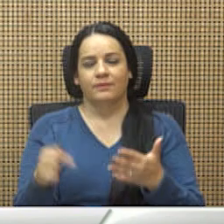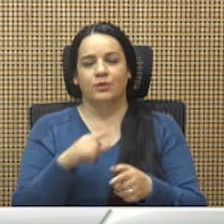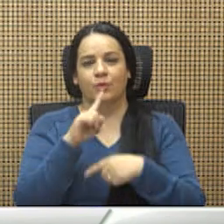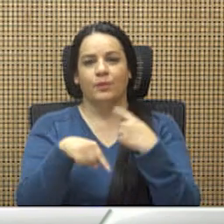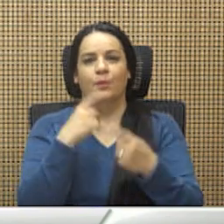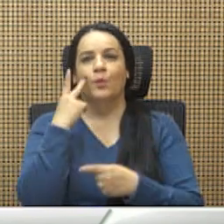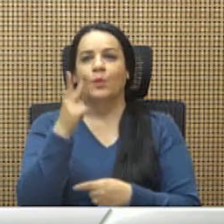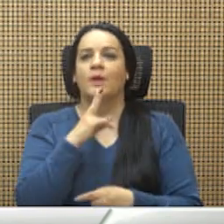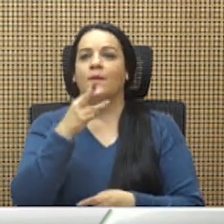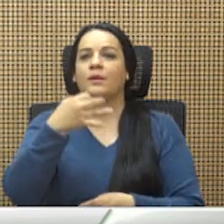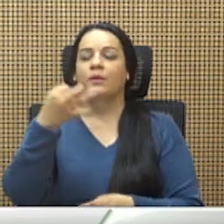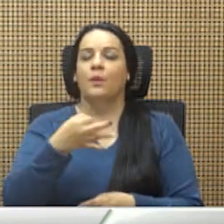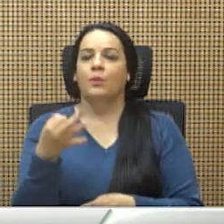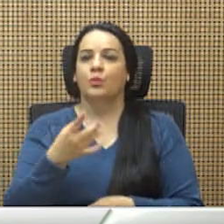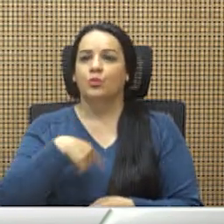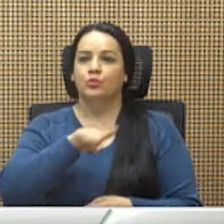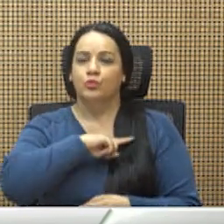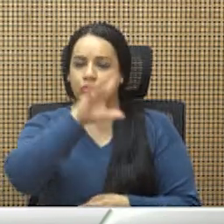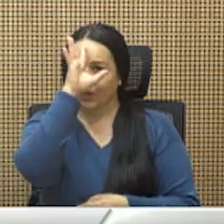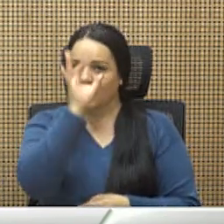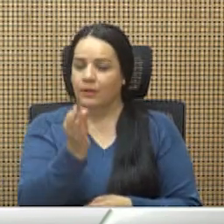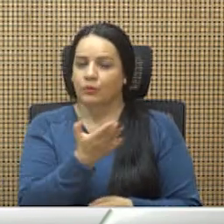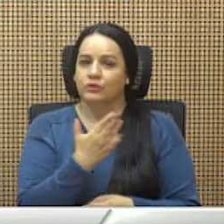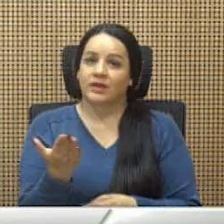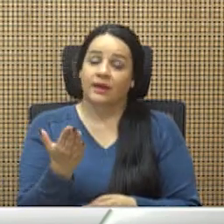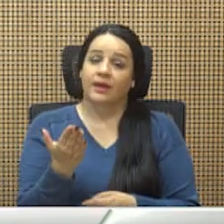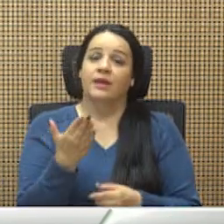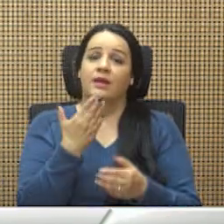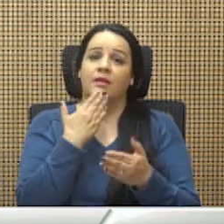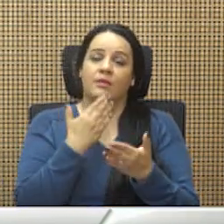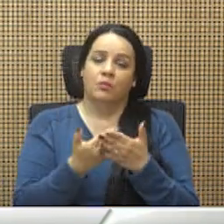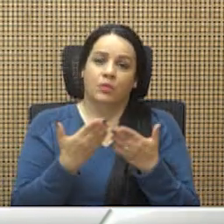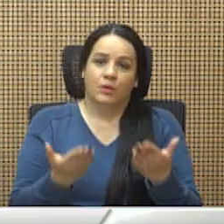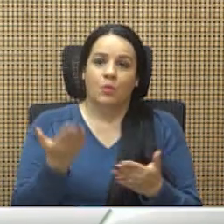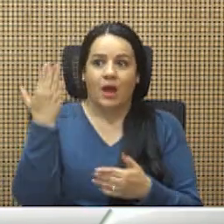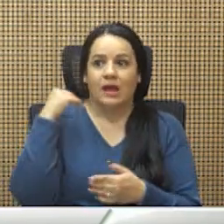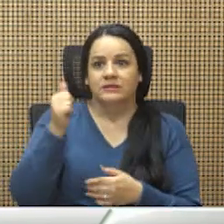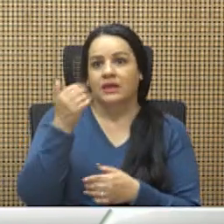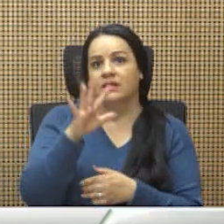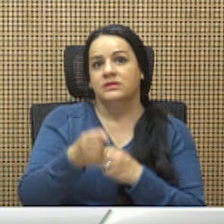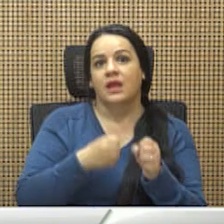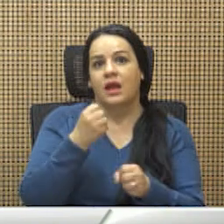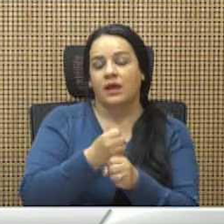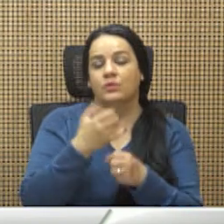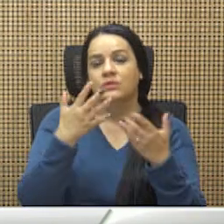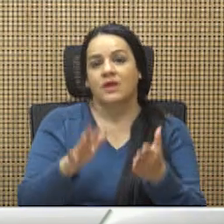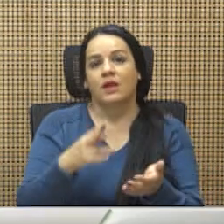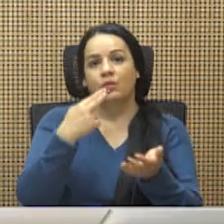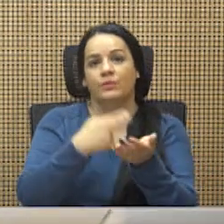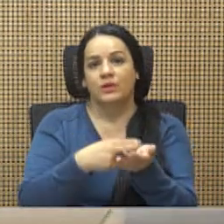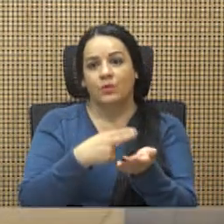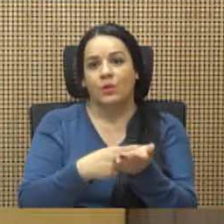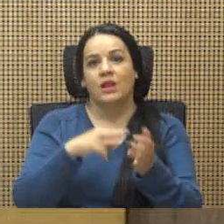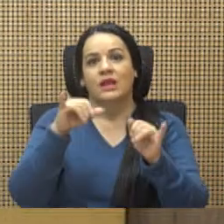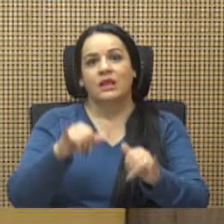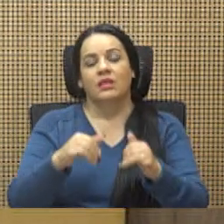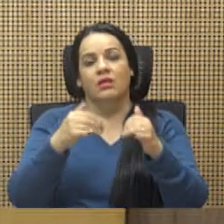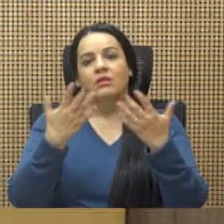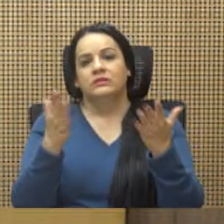realmente hemos considerado que pues hace 15 años ya el hospital quedó rebasado